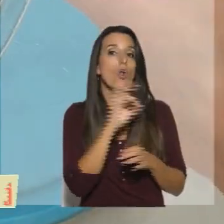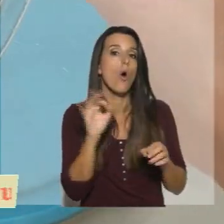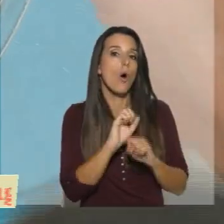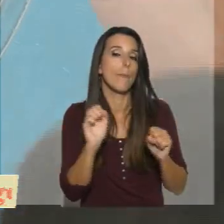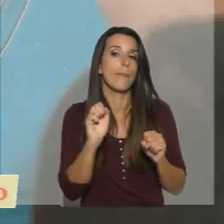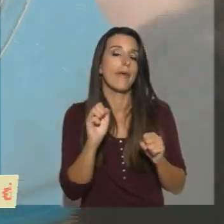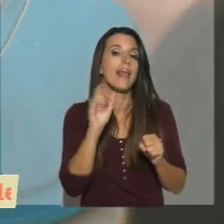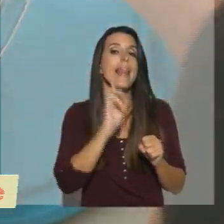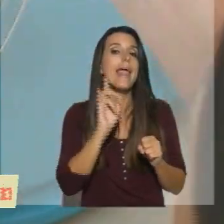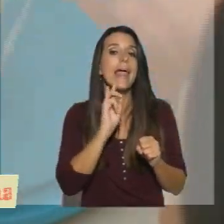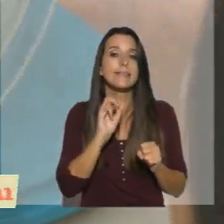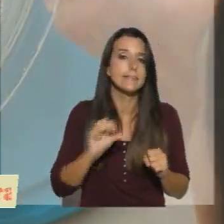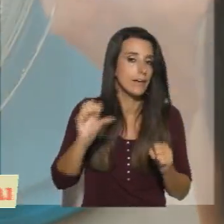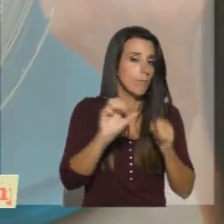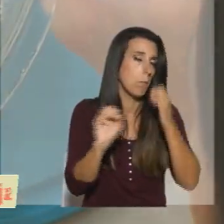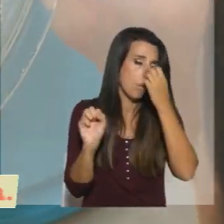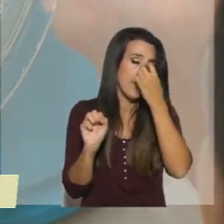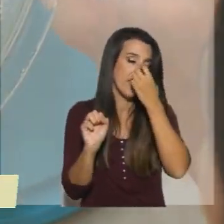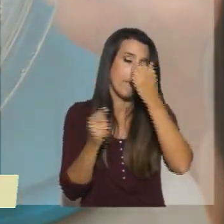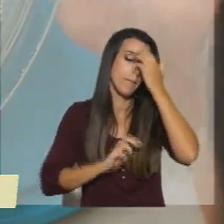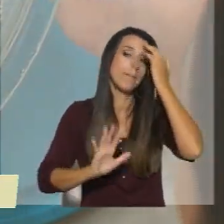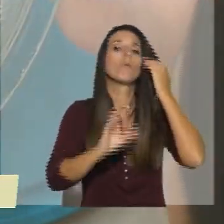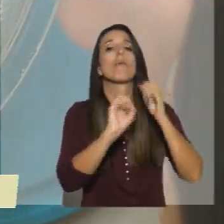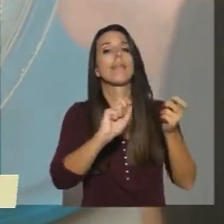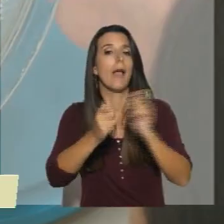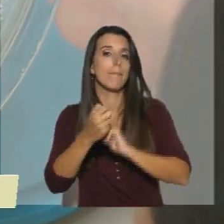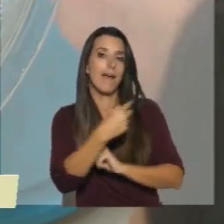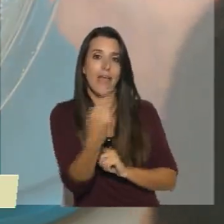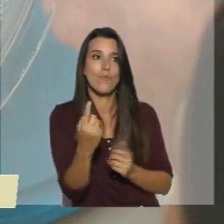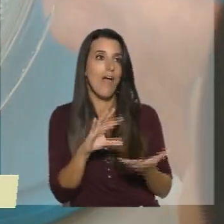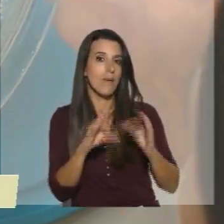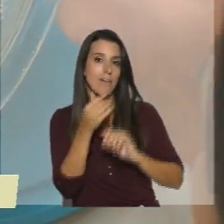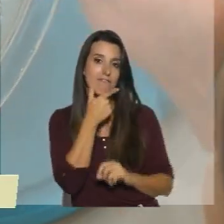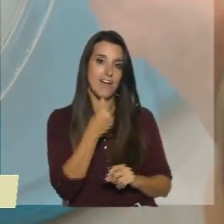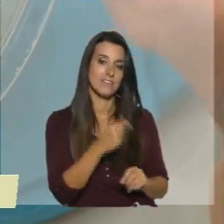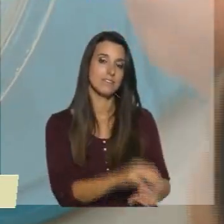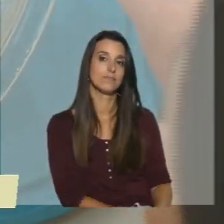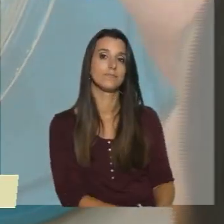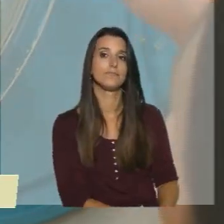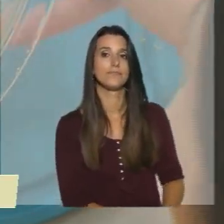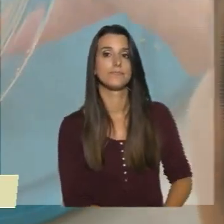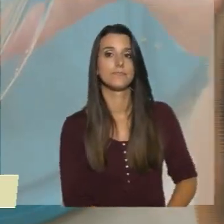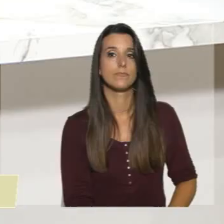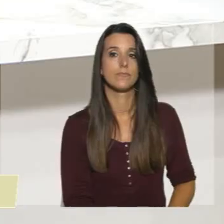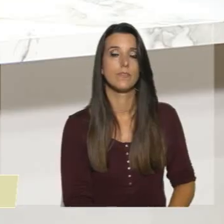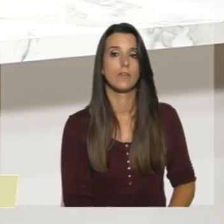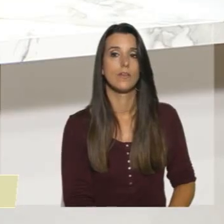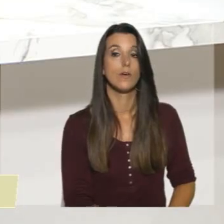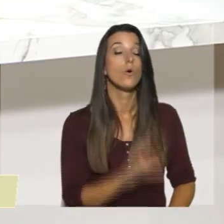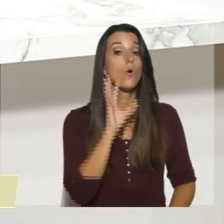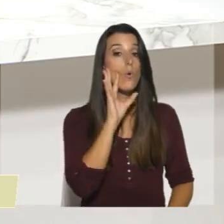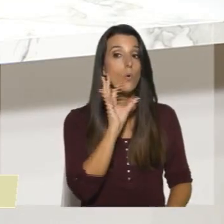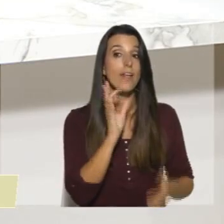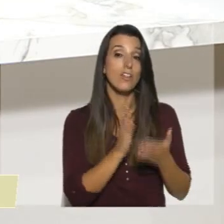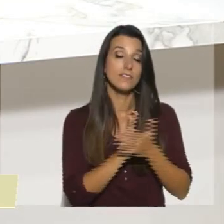agregar un chorrito de leche también. Viste que las preparaciones en ese sentido son como fáciles. Vas a incorporar bien, con cuidado, como